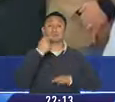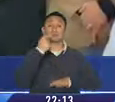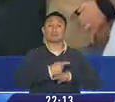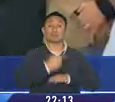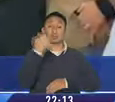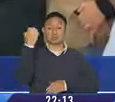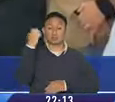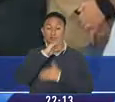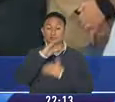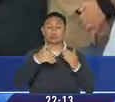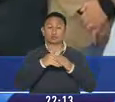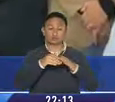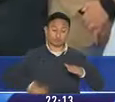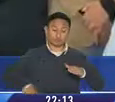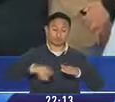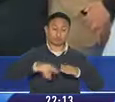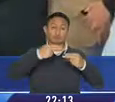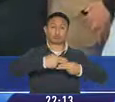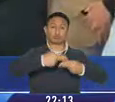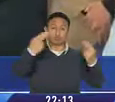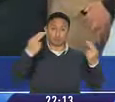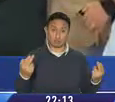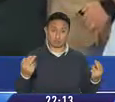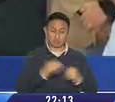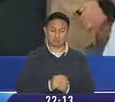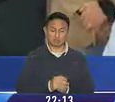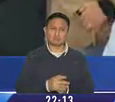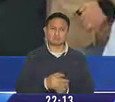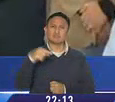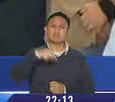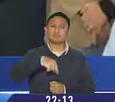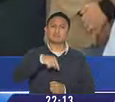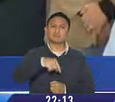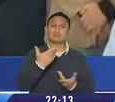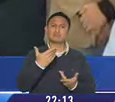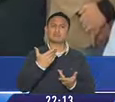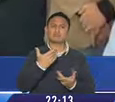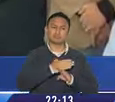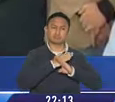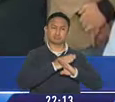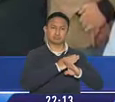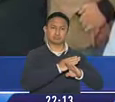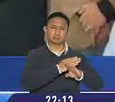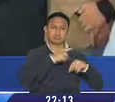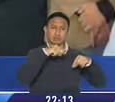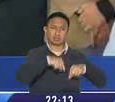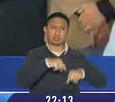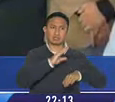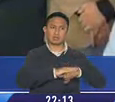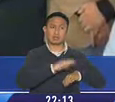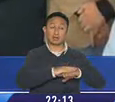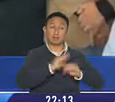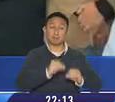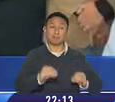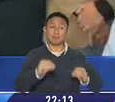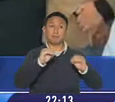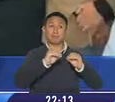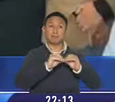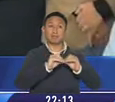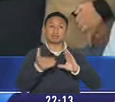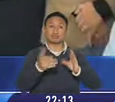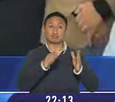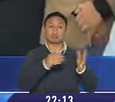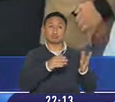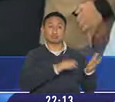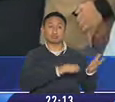a todo el territorio del cantón Huaquillas para enfrentar las contingencias derivadas del incremento de muertes